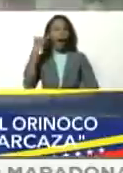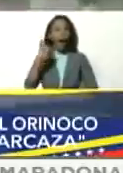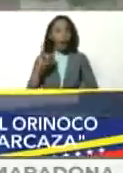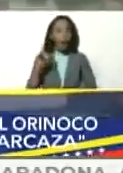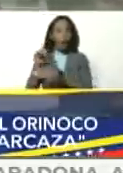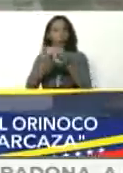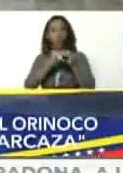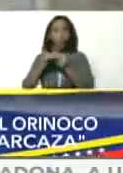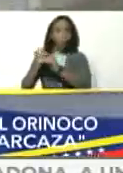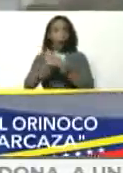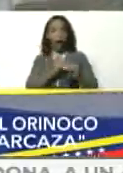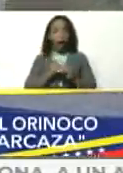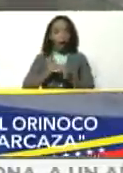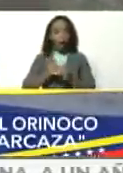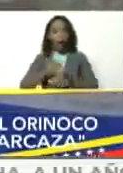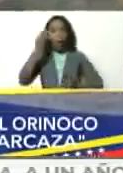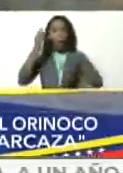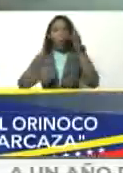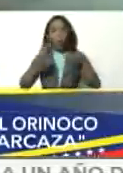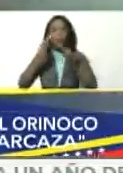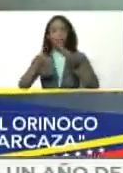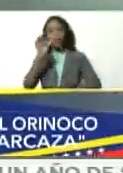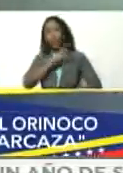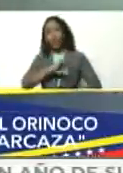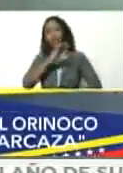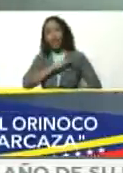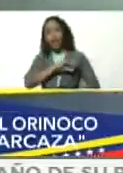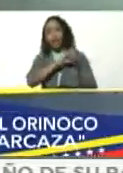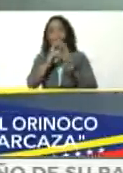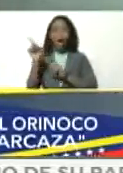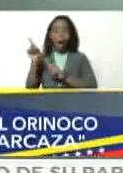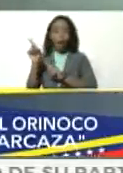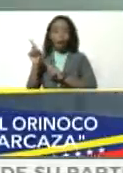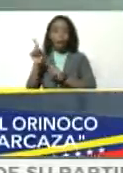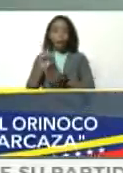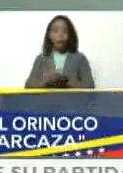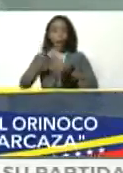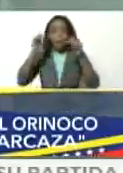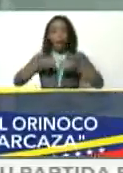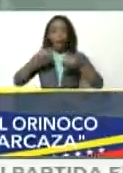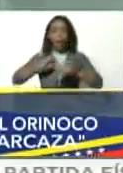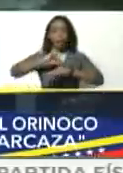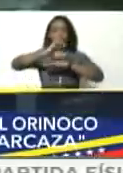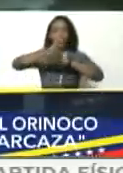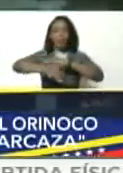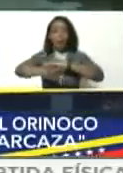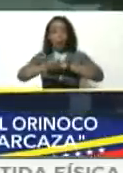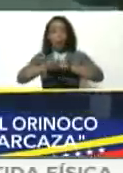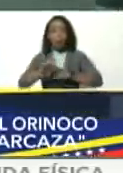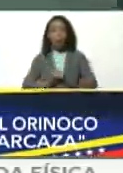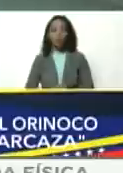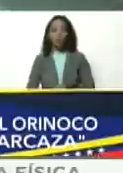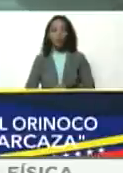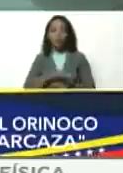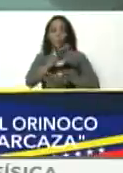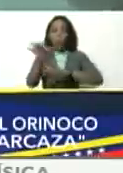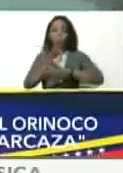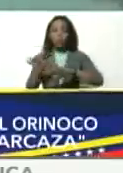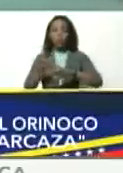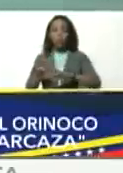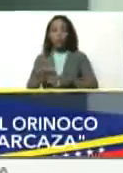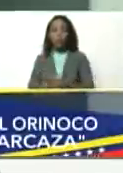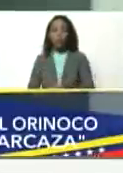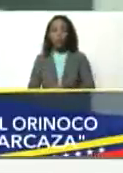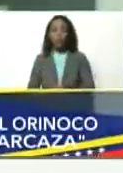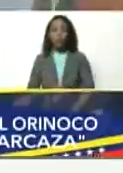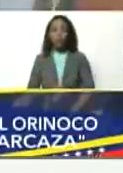es igualdad y es justicia social. Y desde Araguaimujo, desde esta parroquia hermosa del municipio Antonio